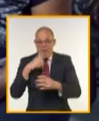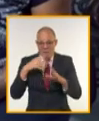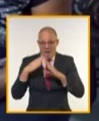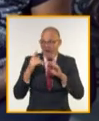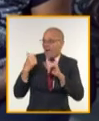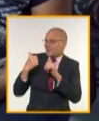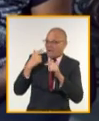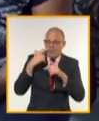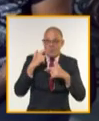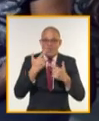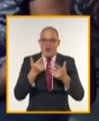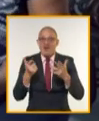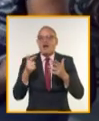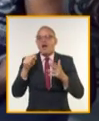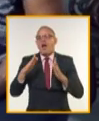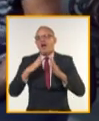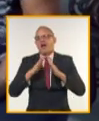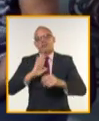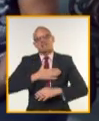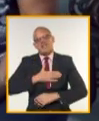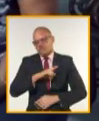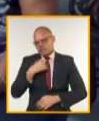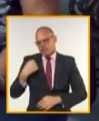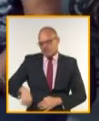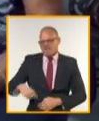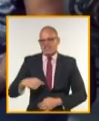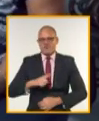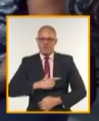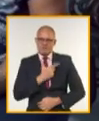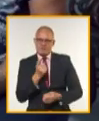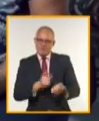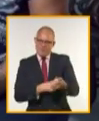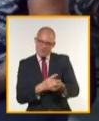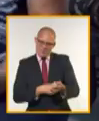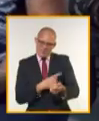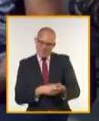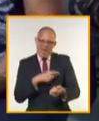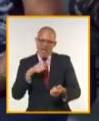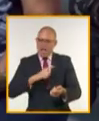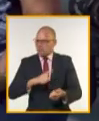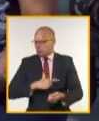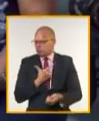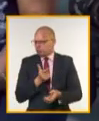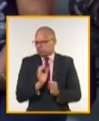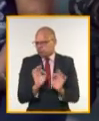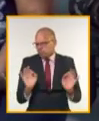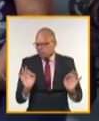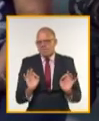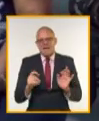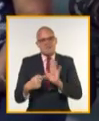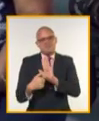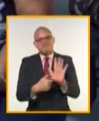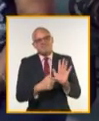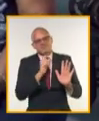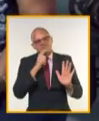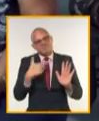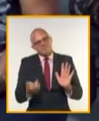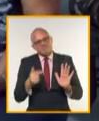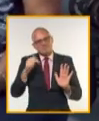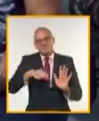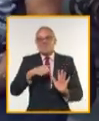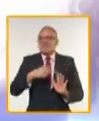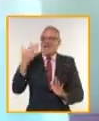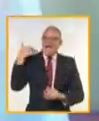y Tradiciones China, un centro cultural para exhibir los valores de la presencia china en